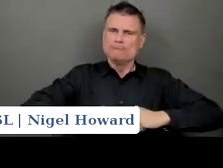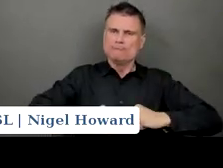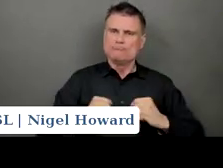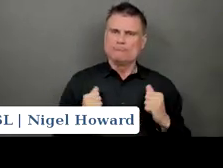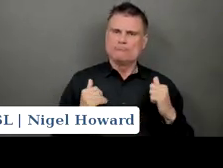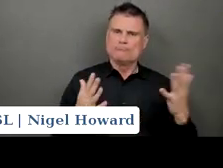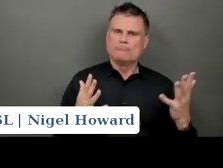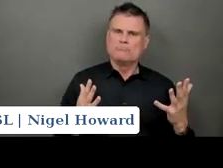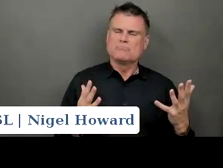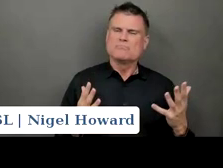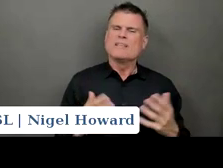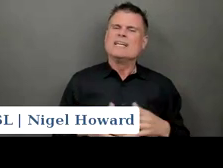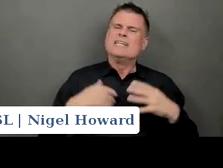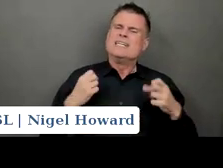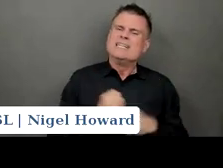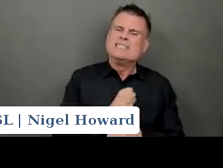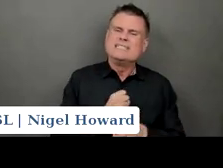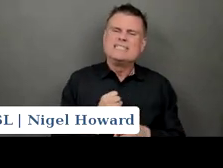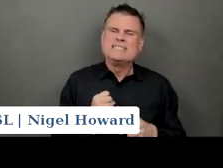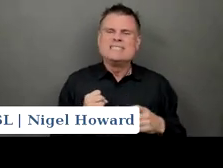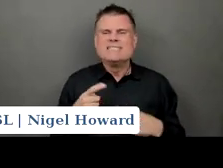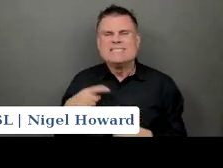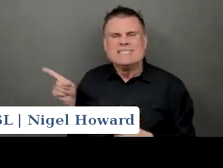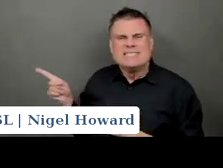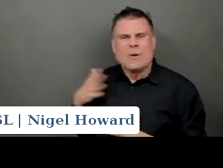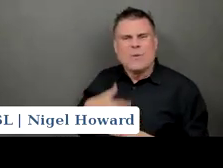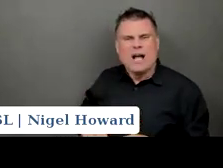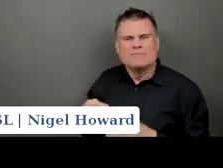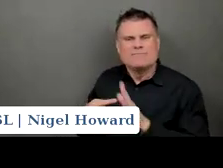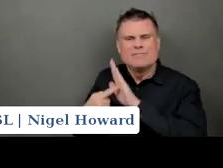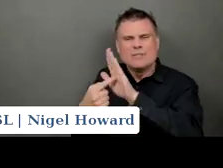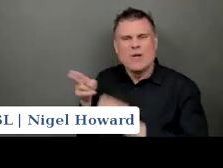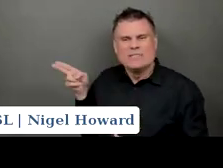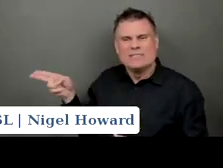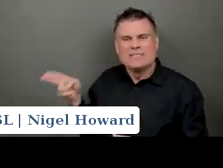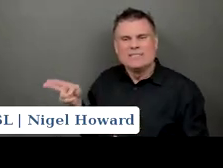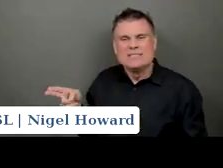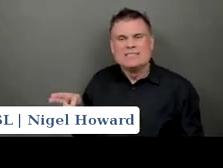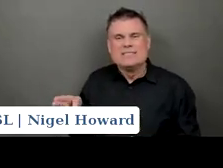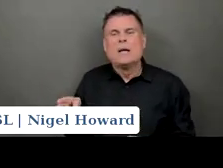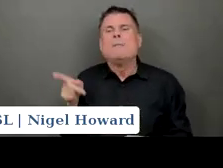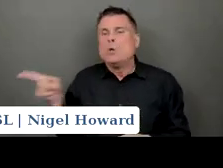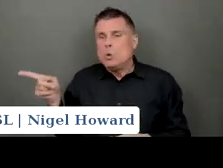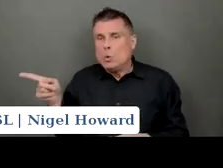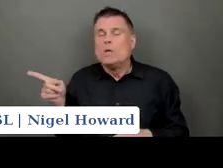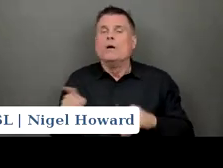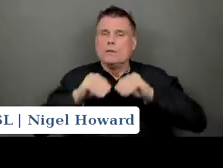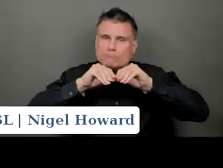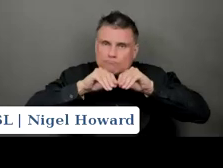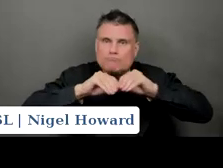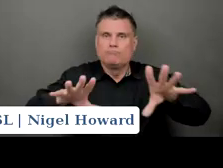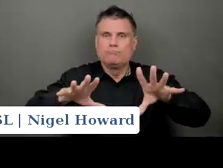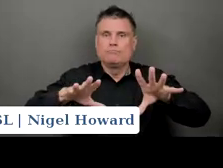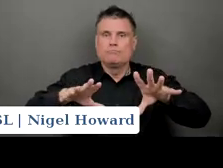pasarlas por lo menos para que se vean en pantalla. Me quedan unos 15 segundos nada más de mi presentación. He tratado de ser sumamente respetuosa